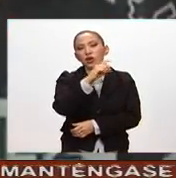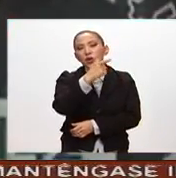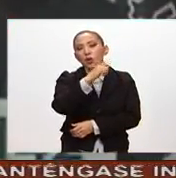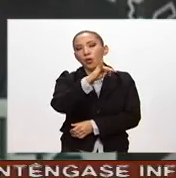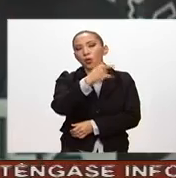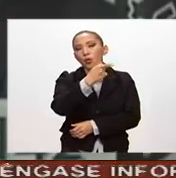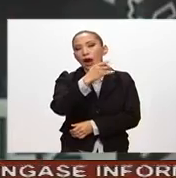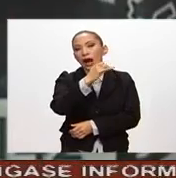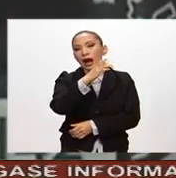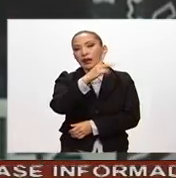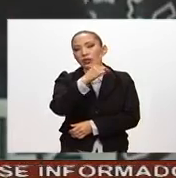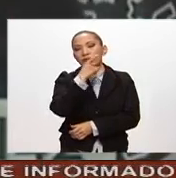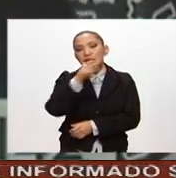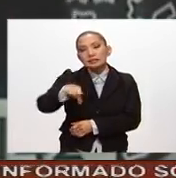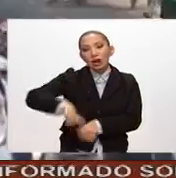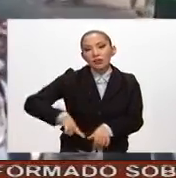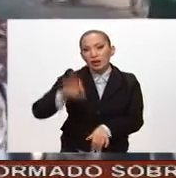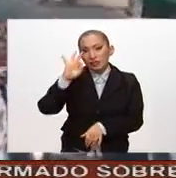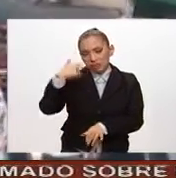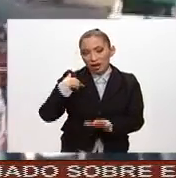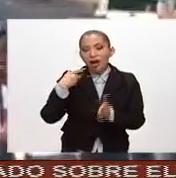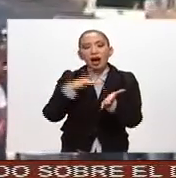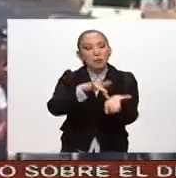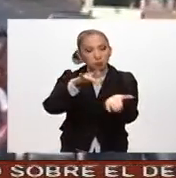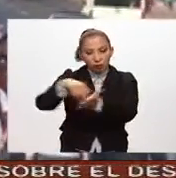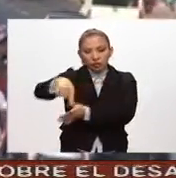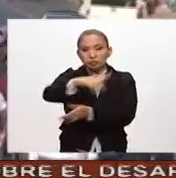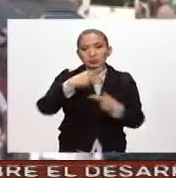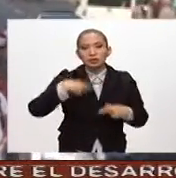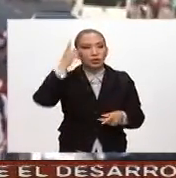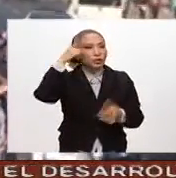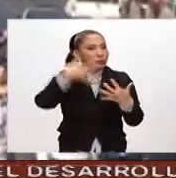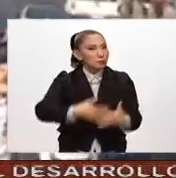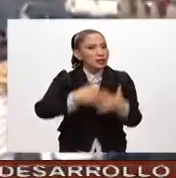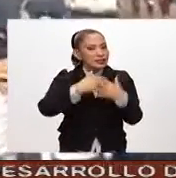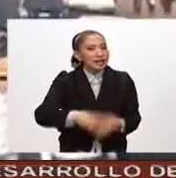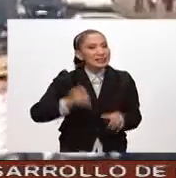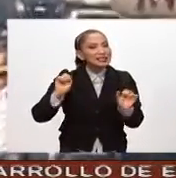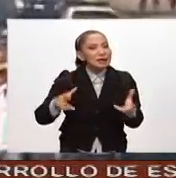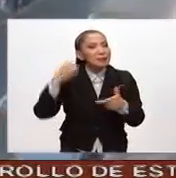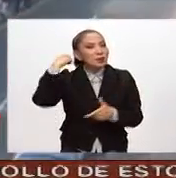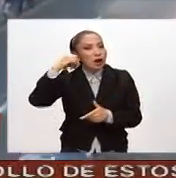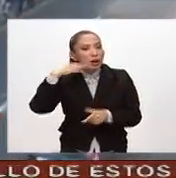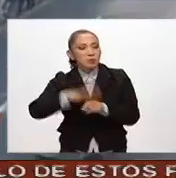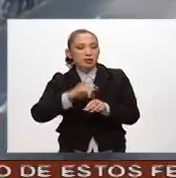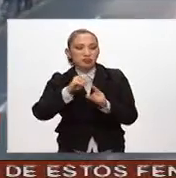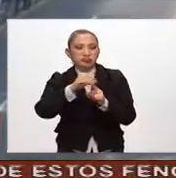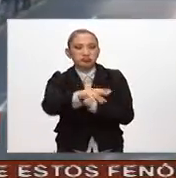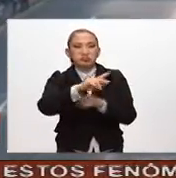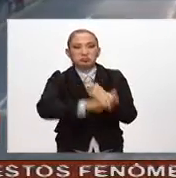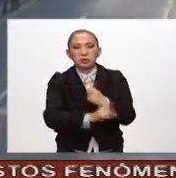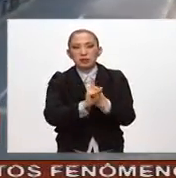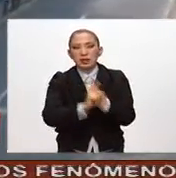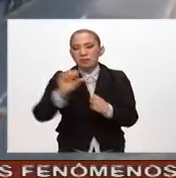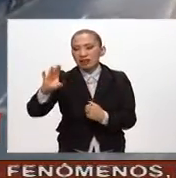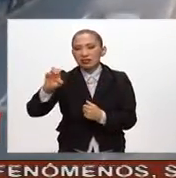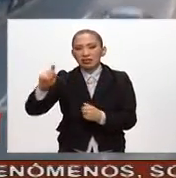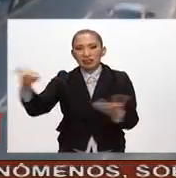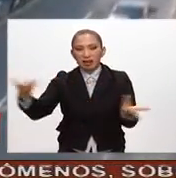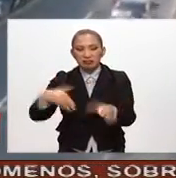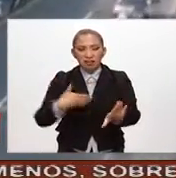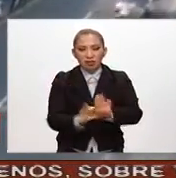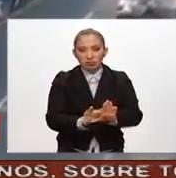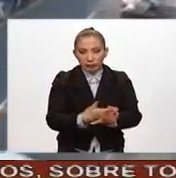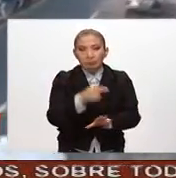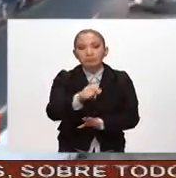a través de diversas instancias, otorgará apoyos a los empresarios de Chiapas y Oaxaca que se han visto afectados por los bloqueos de la coordinadora. Dijo